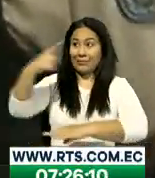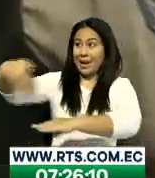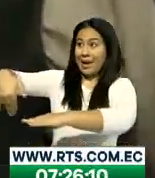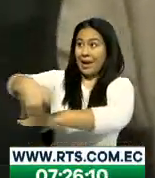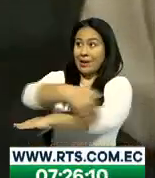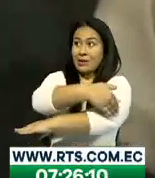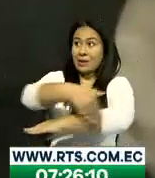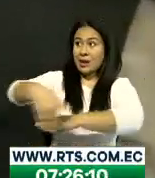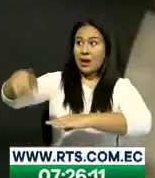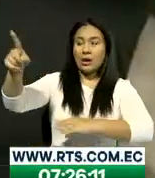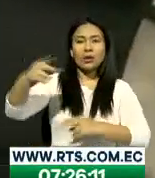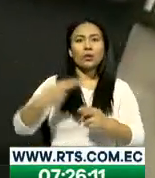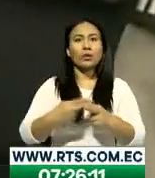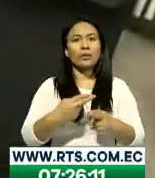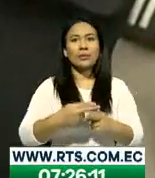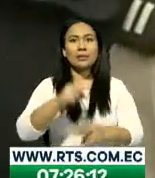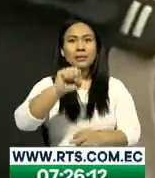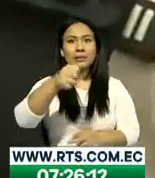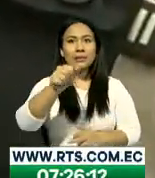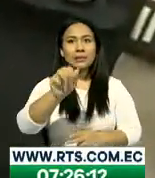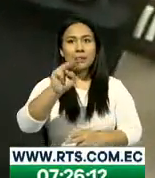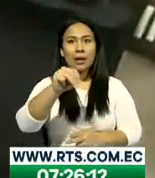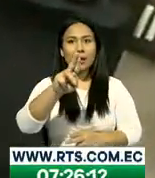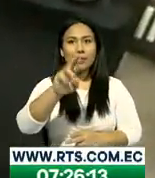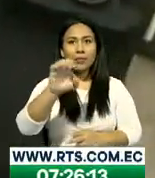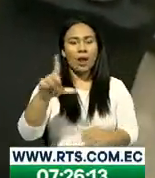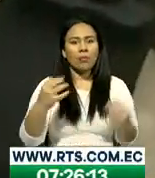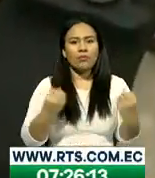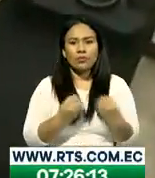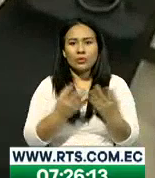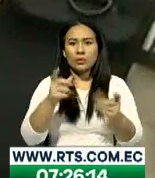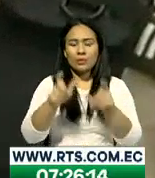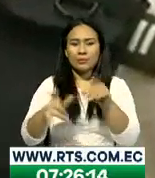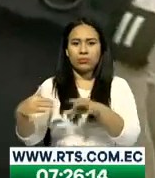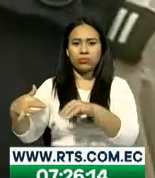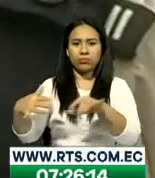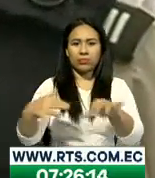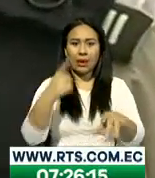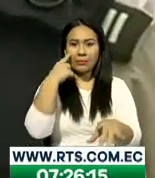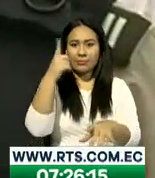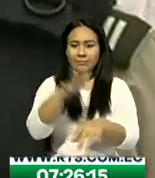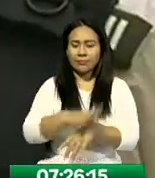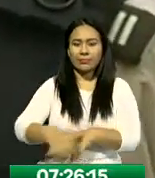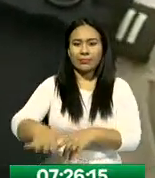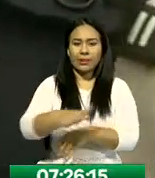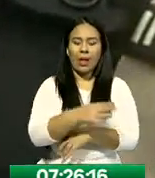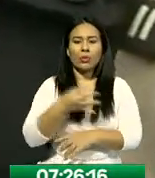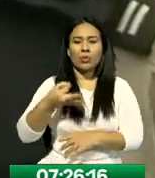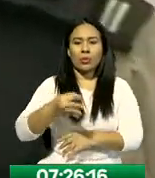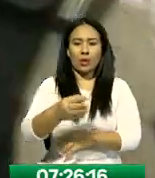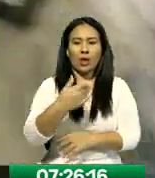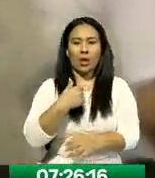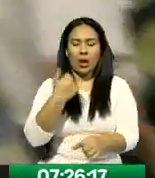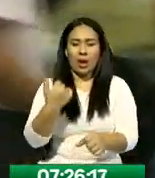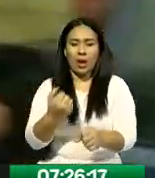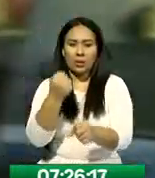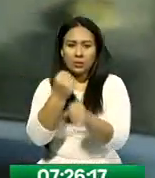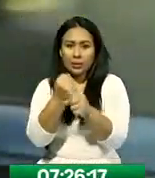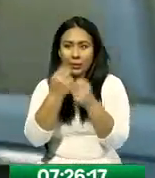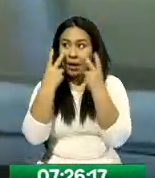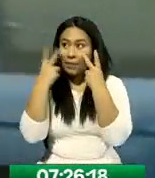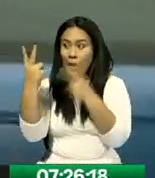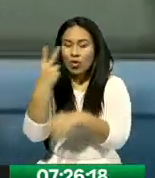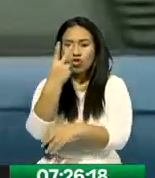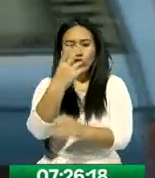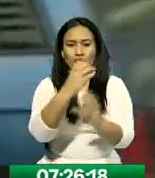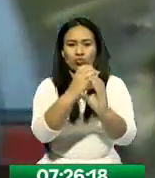Cantón Durán, que es la avenida Samuel Cisneros. Tenemos afluencia de personas. Ya hemos revisado igual, como acabaron de ver, dos